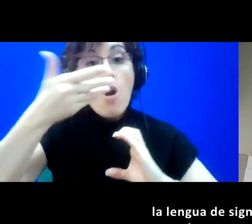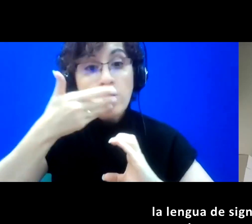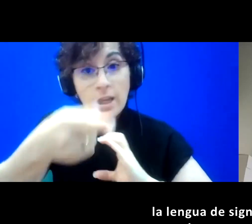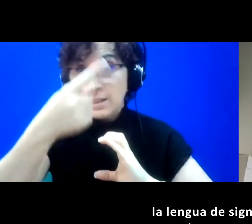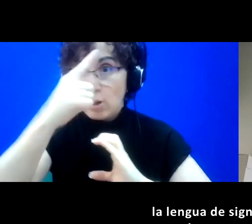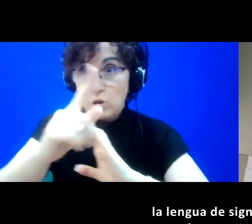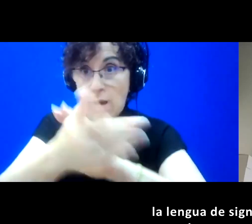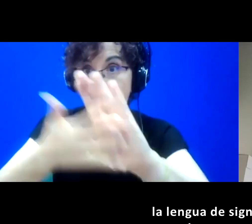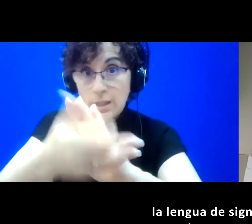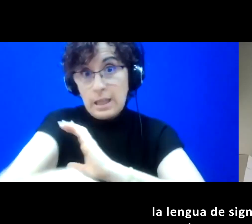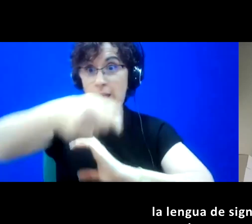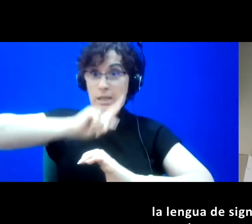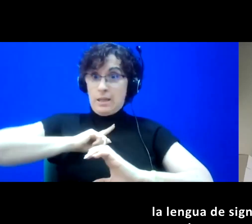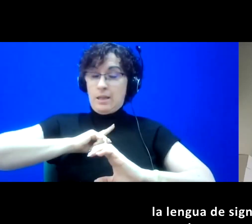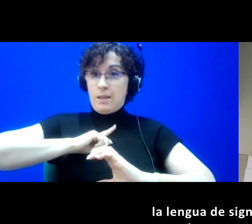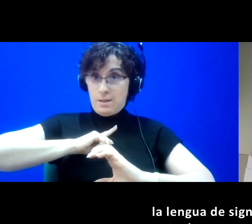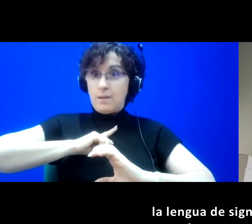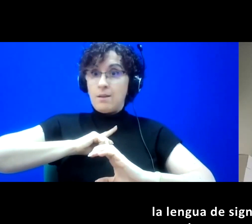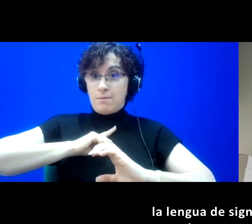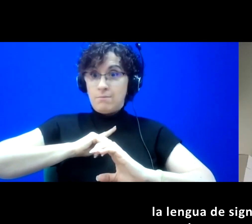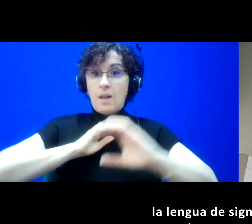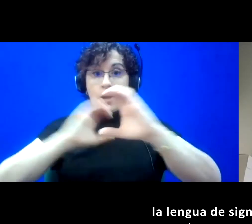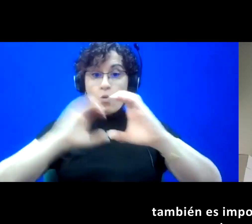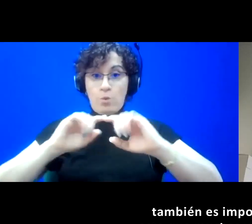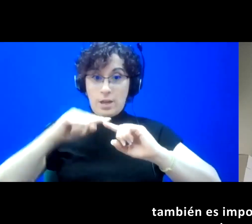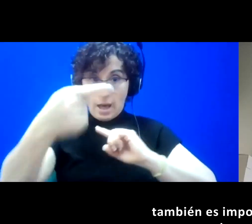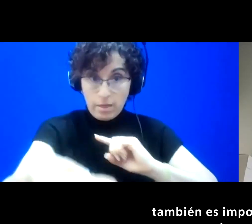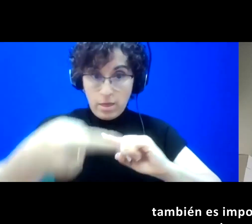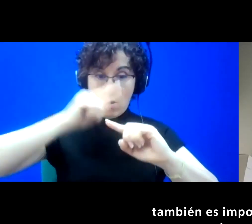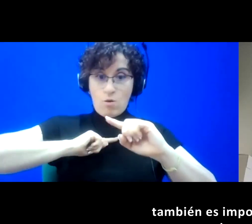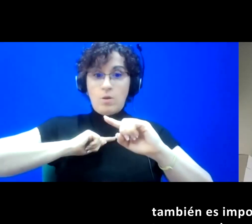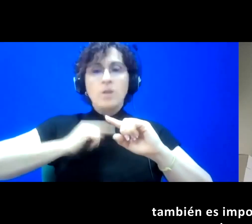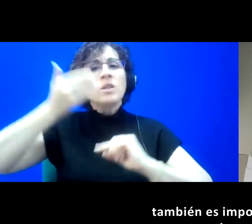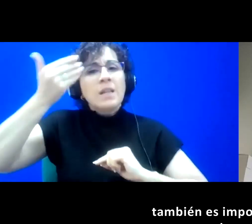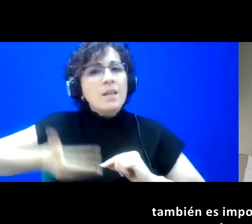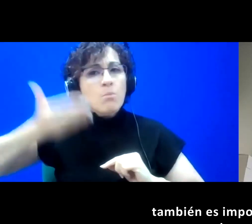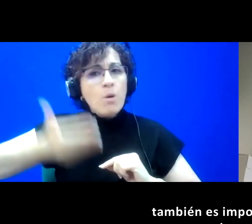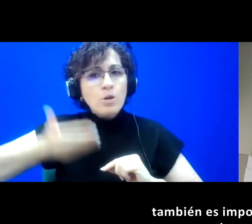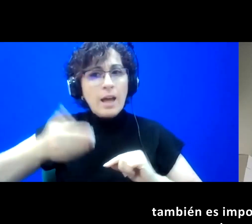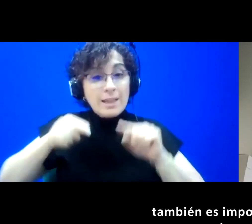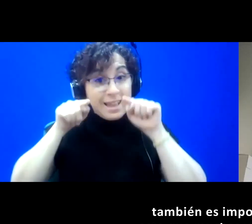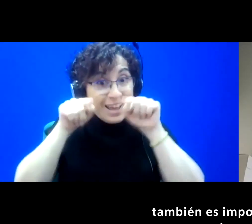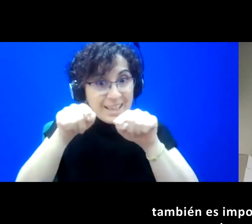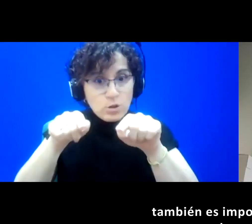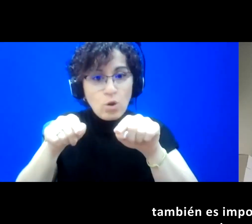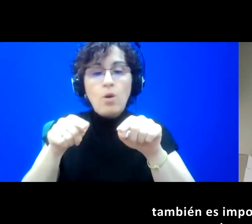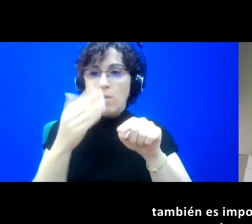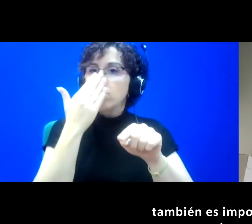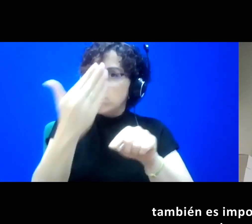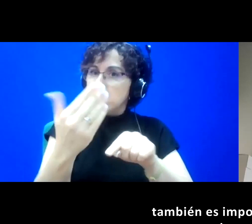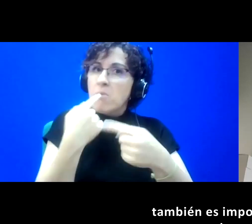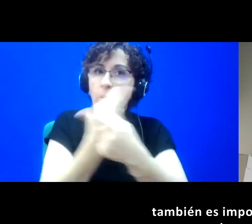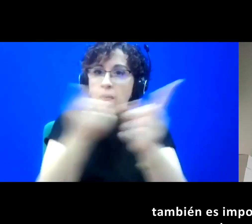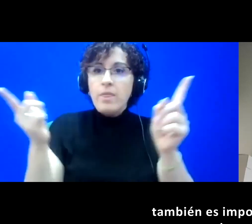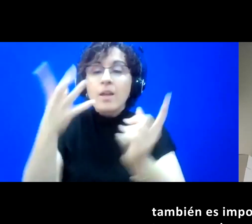y viceversa. Por lo tanto, también es importante decir esto, que muchas veces